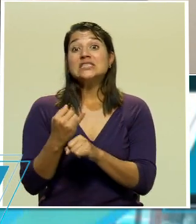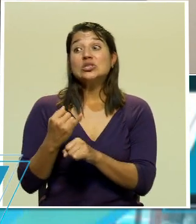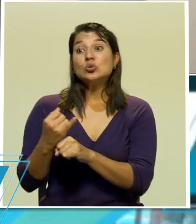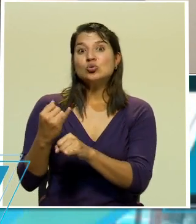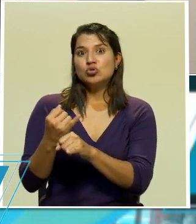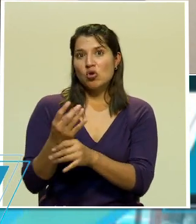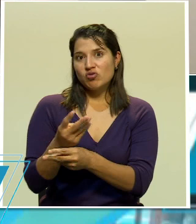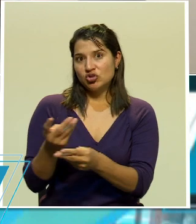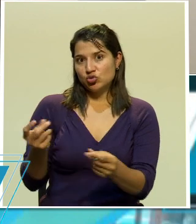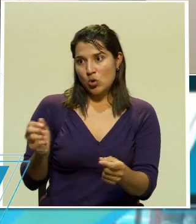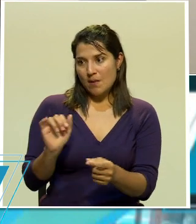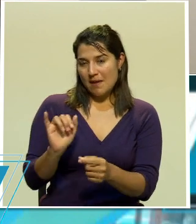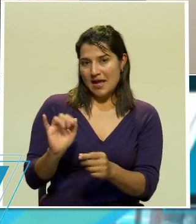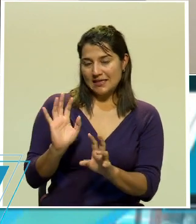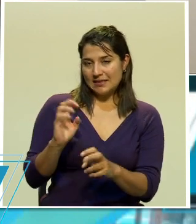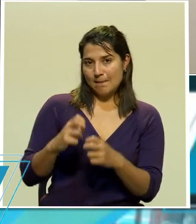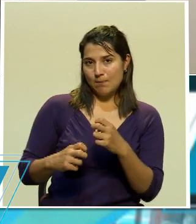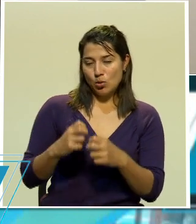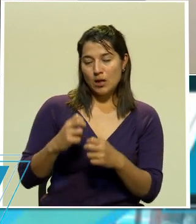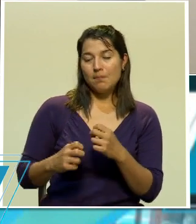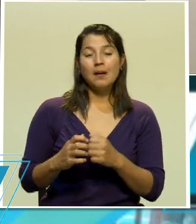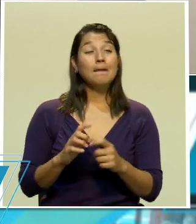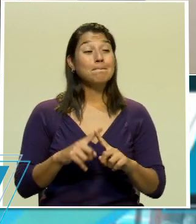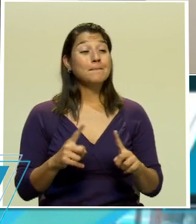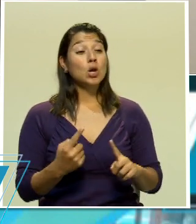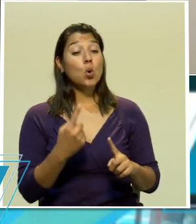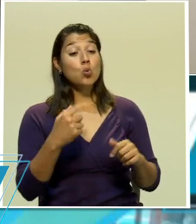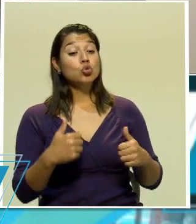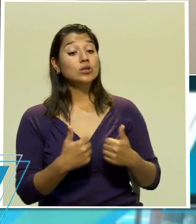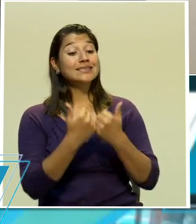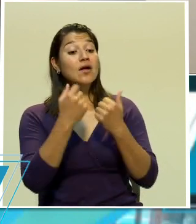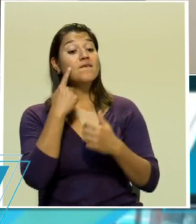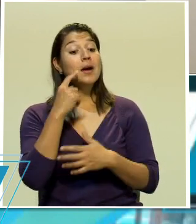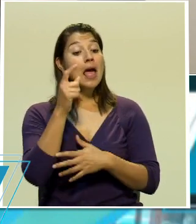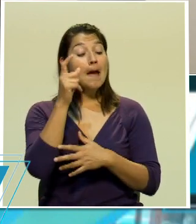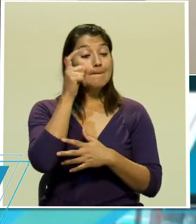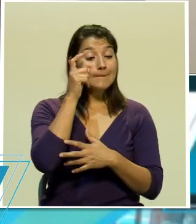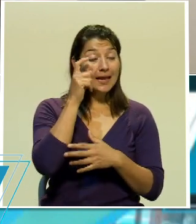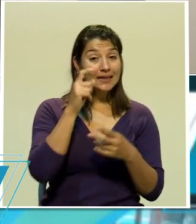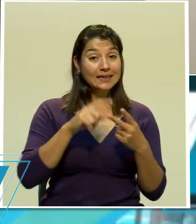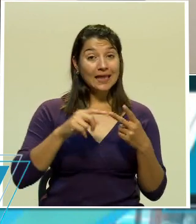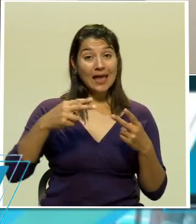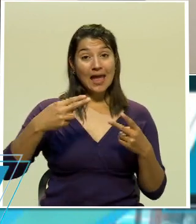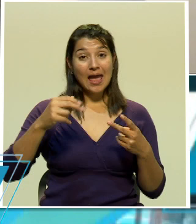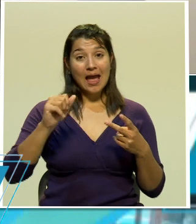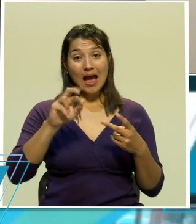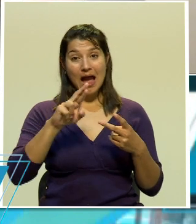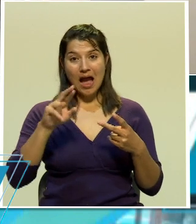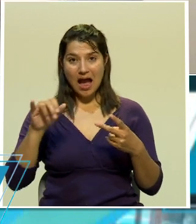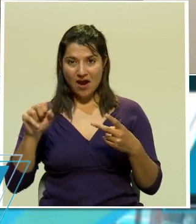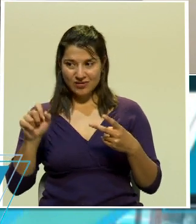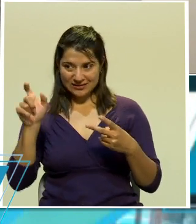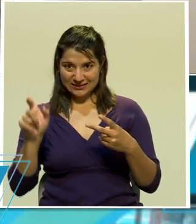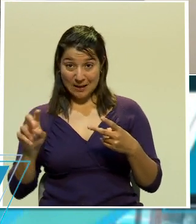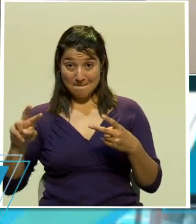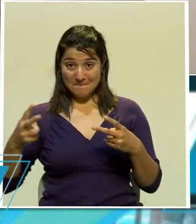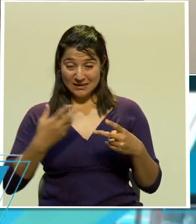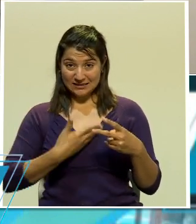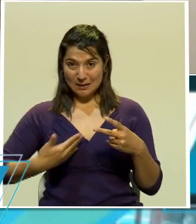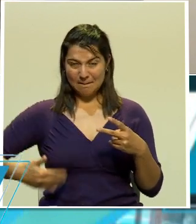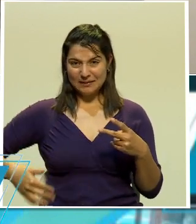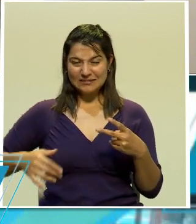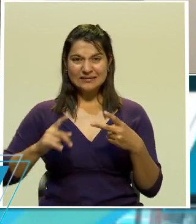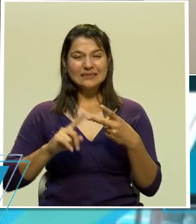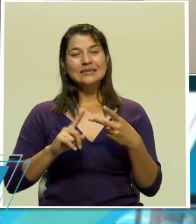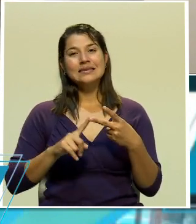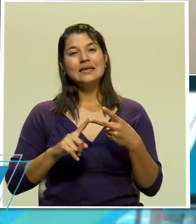funcione, uno de los grandes desafíos para Biden y para Harris es la enorme polarización que dejan